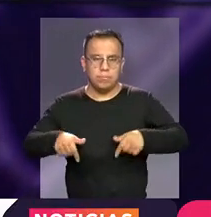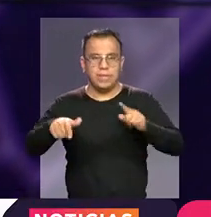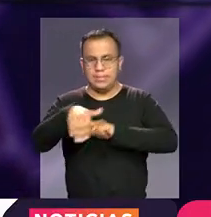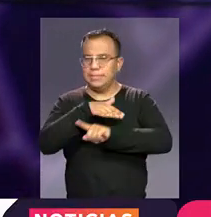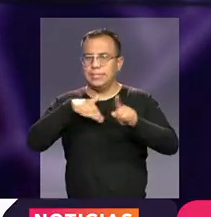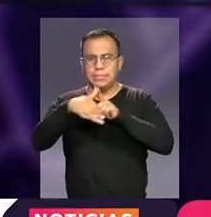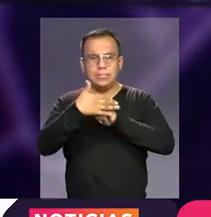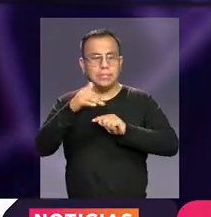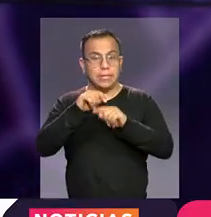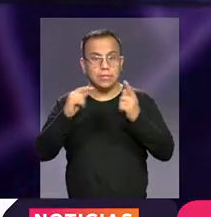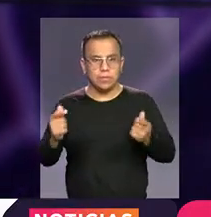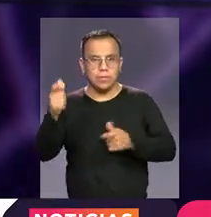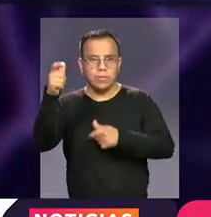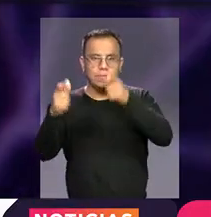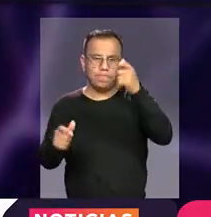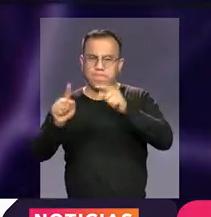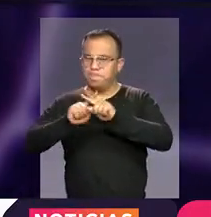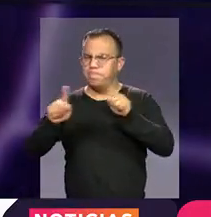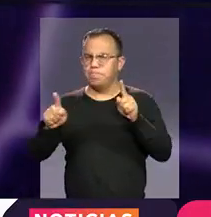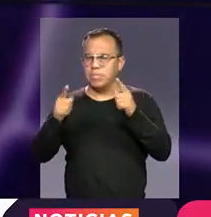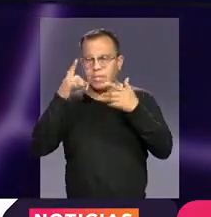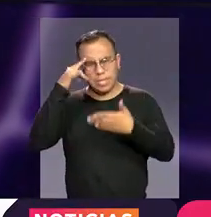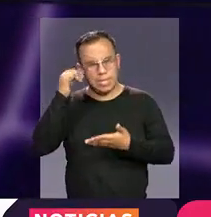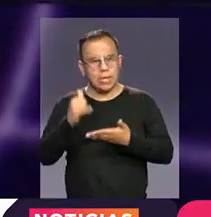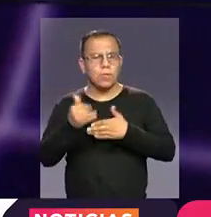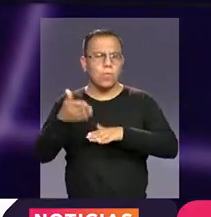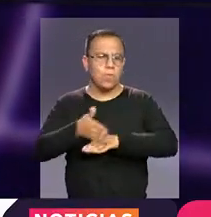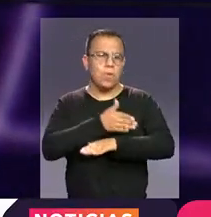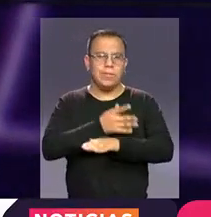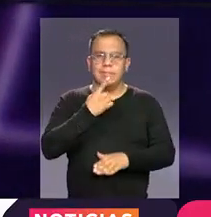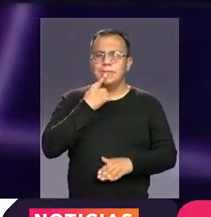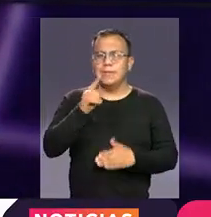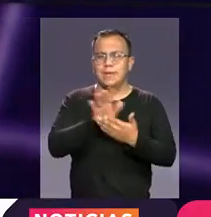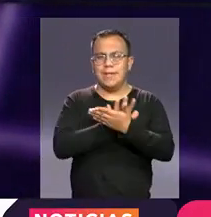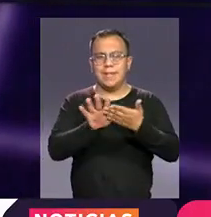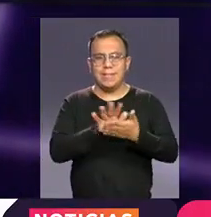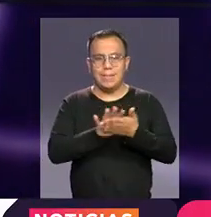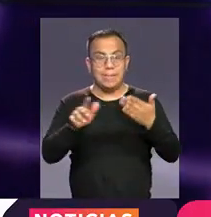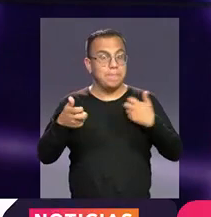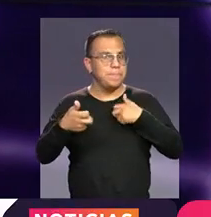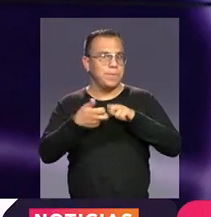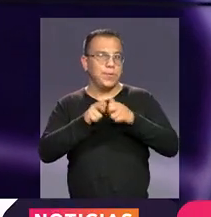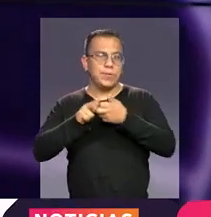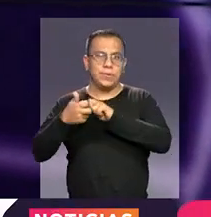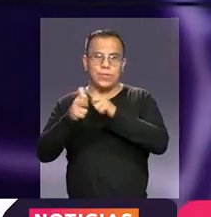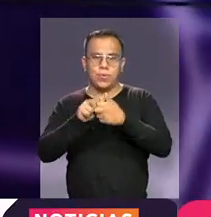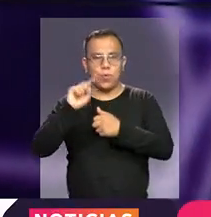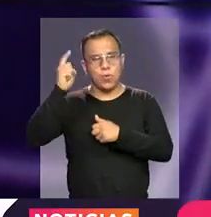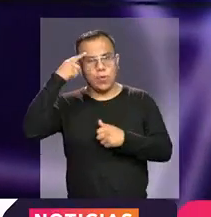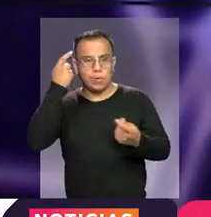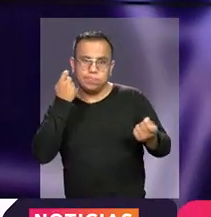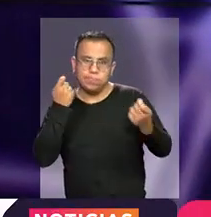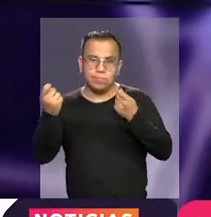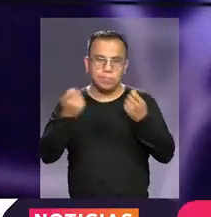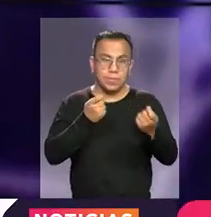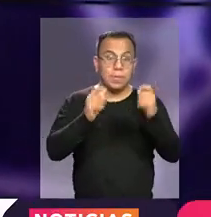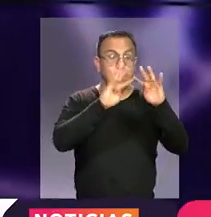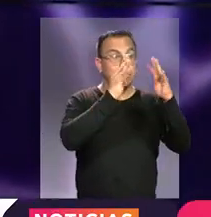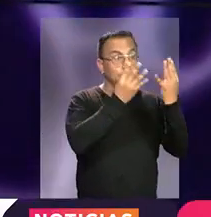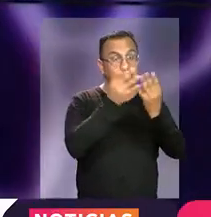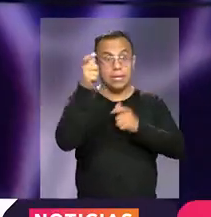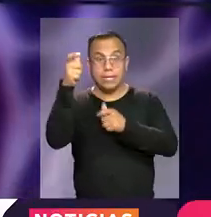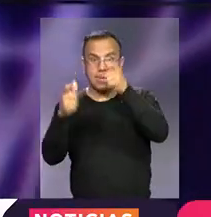en en cámara es distinto creo que va a ver como ya decía camilo y muchos problemas de gobernabilidad porque en senado y cámara de las